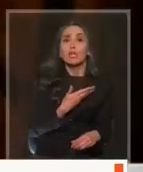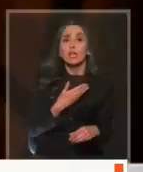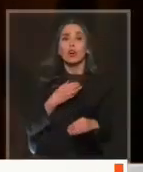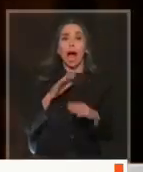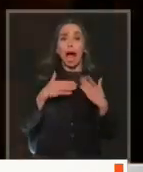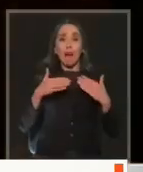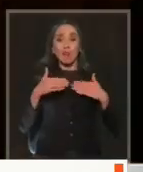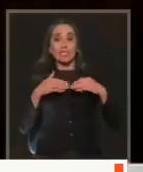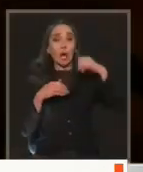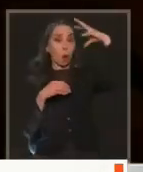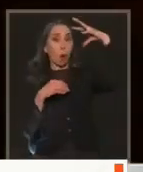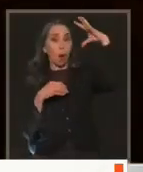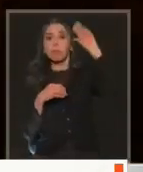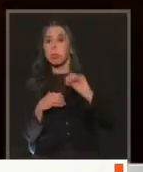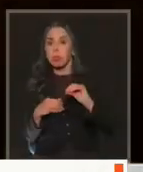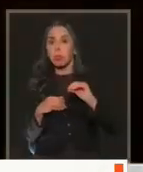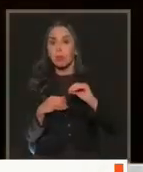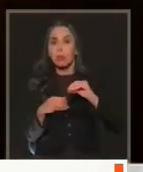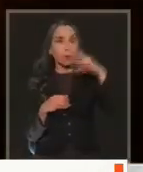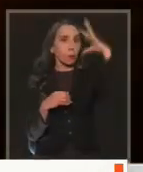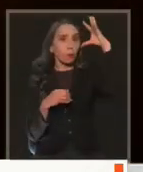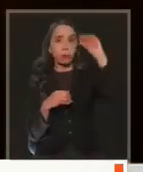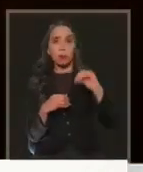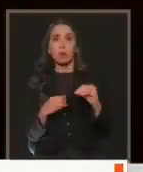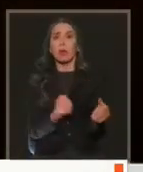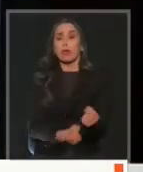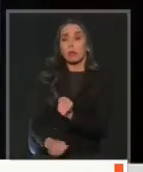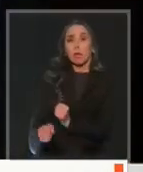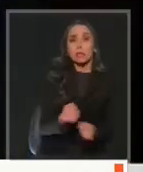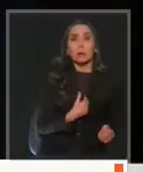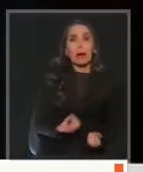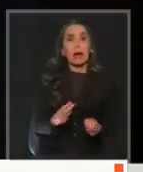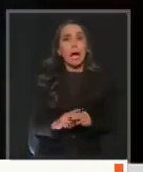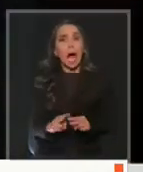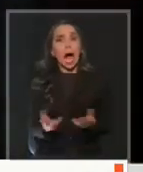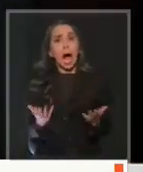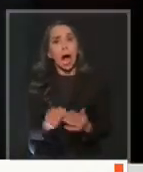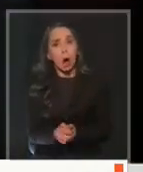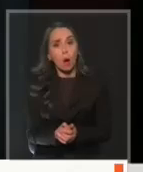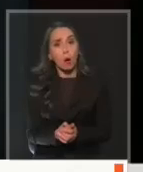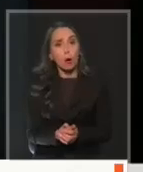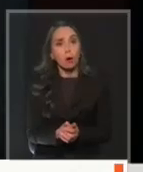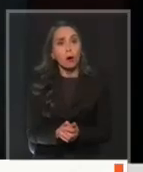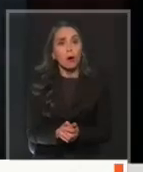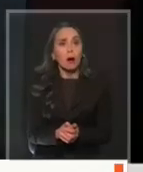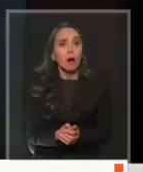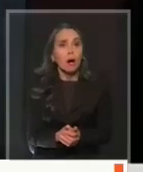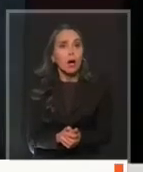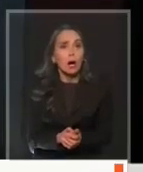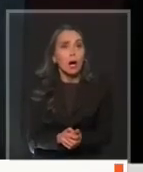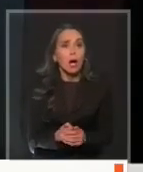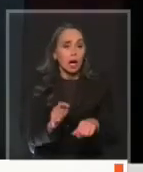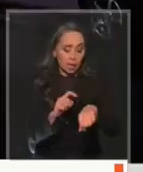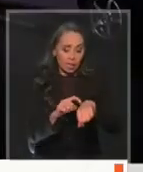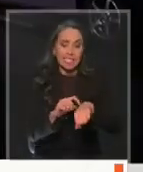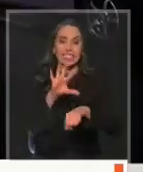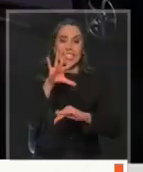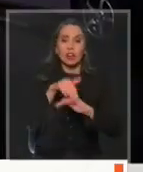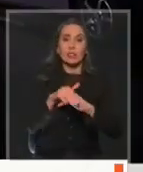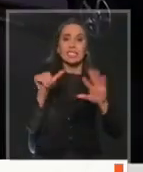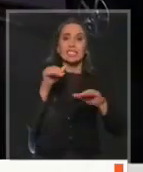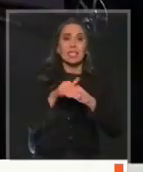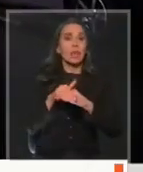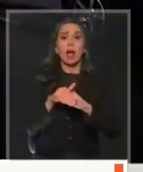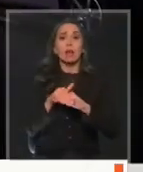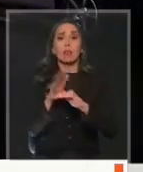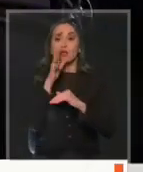intermitente. Desesperante, desesperante, porque no haya que hacer. Pues si tengo, pues, como le dije hace poco, que a las 17, 18 horas ya me tengo que ir a